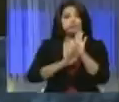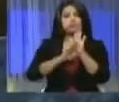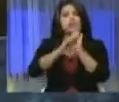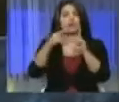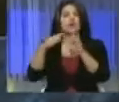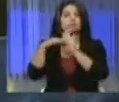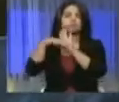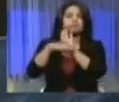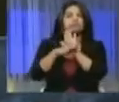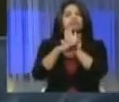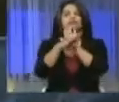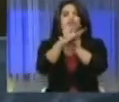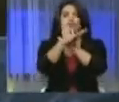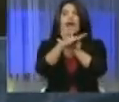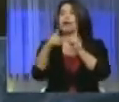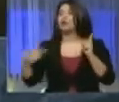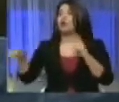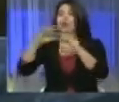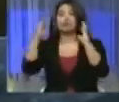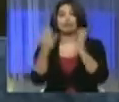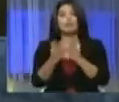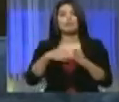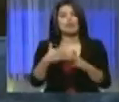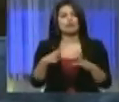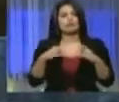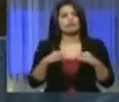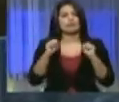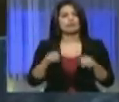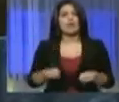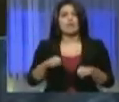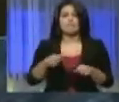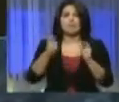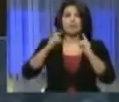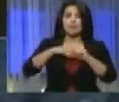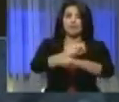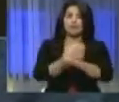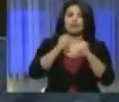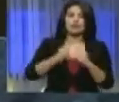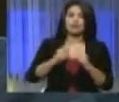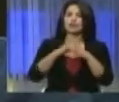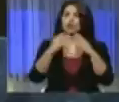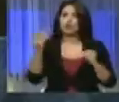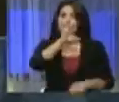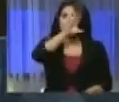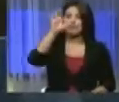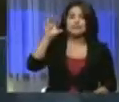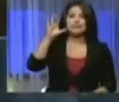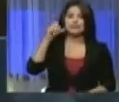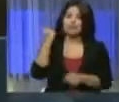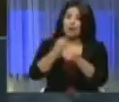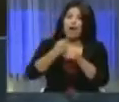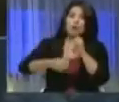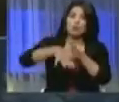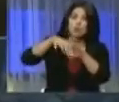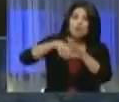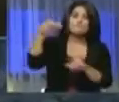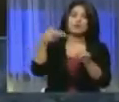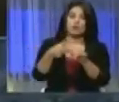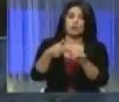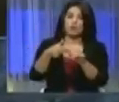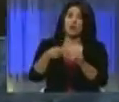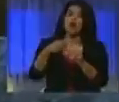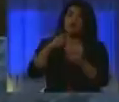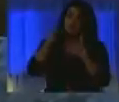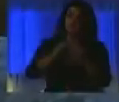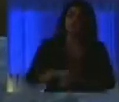que sea asimilada por la economía mundial y que venga a fortalecer a los países productores, que venga a garantizar